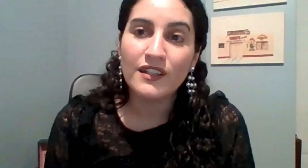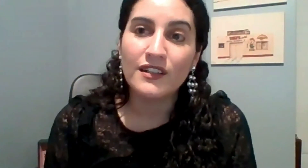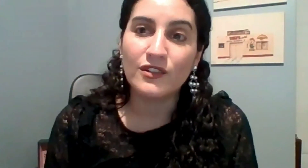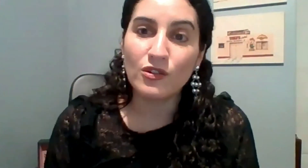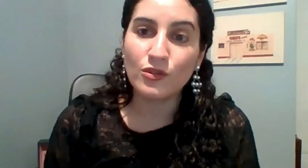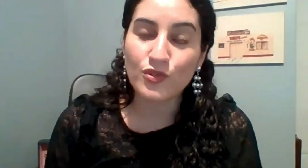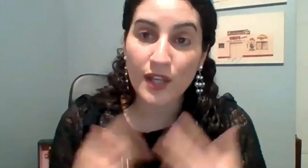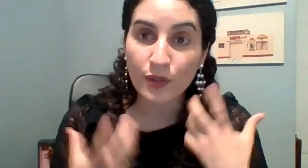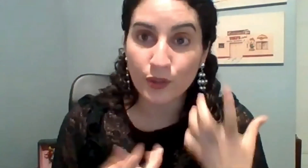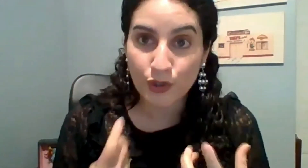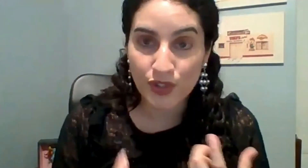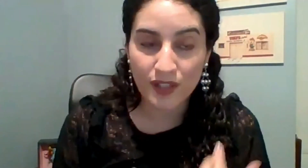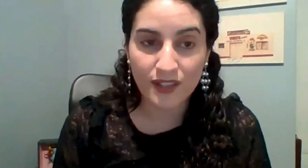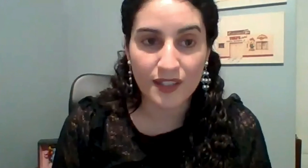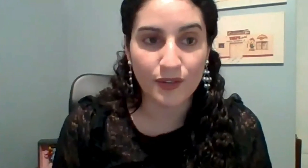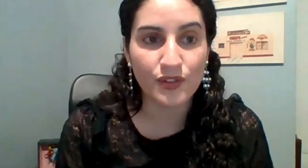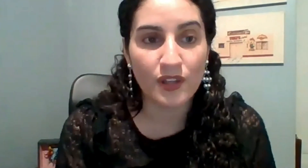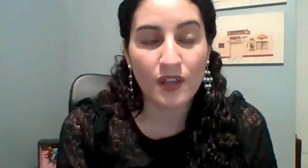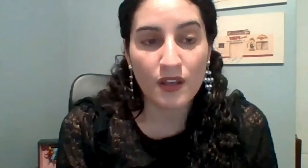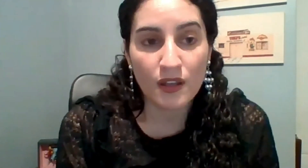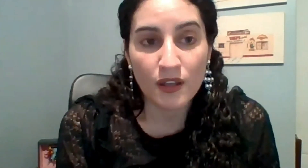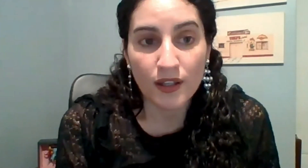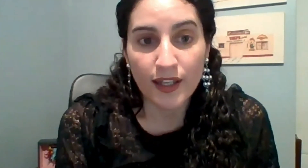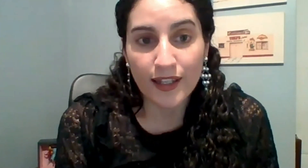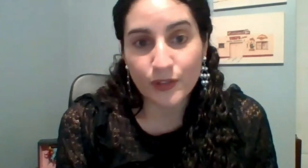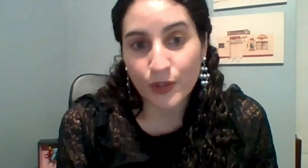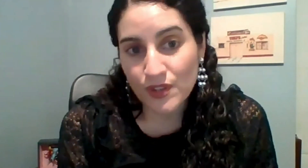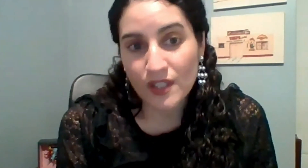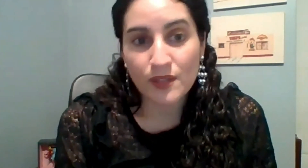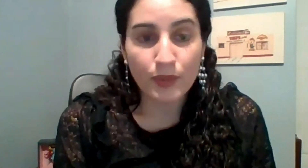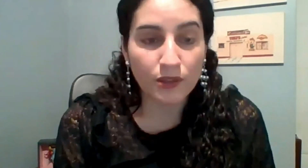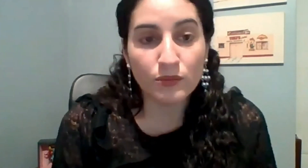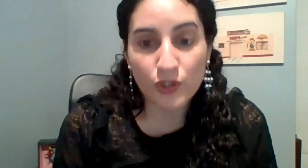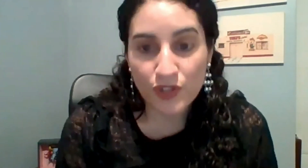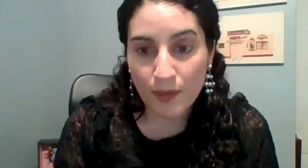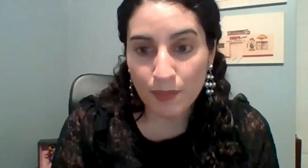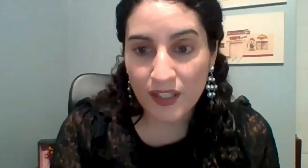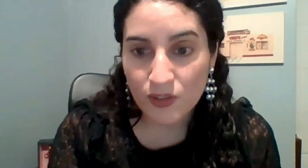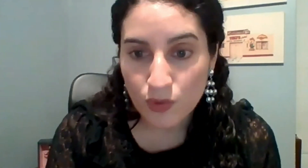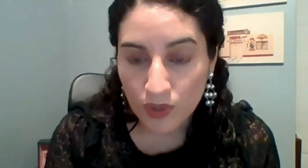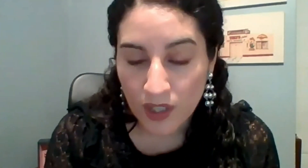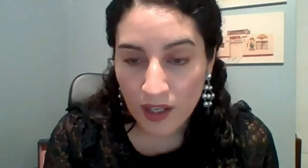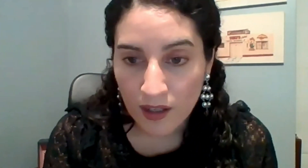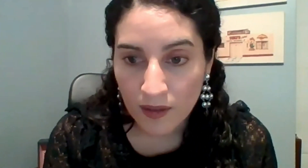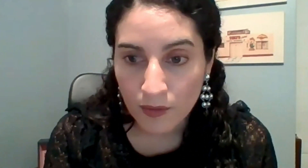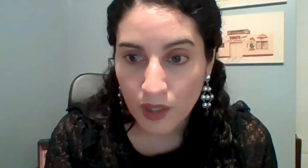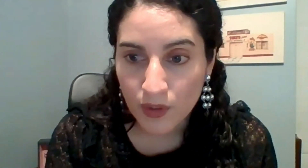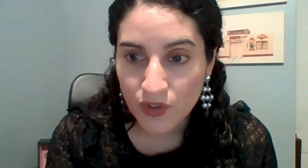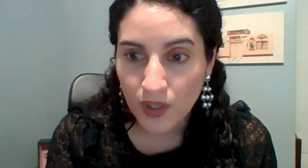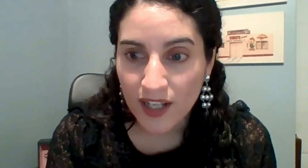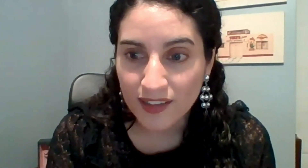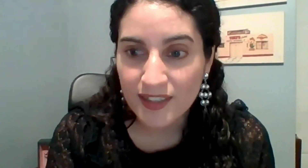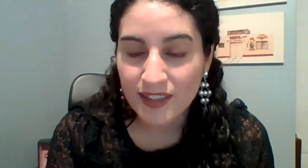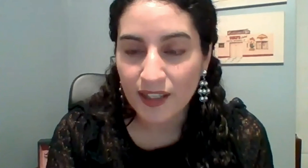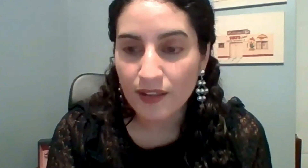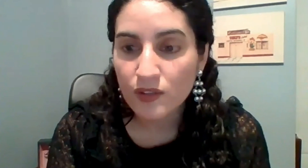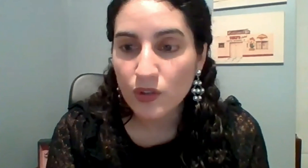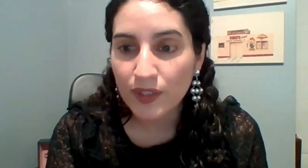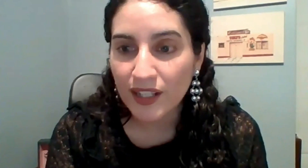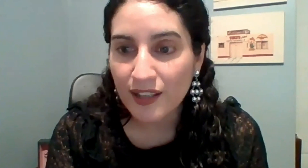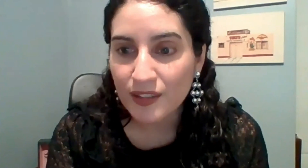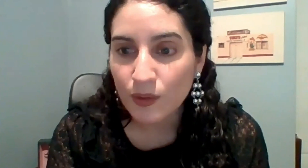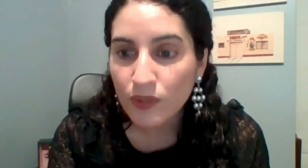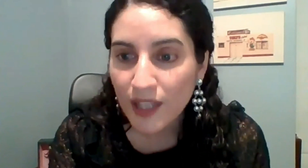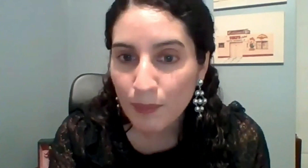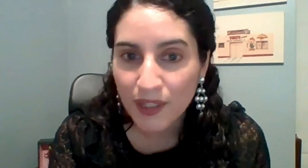algo, ¿no? O usar otros sentidos. Entonces, bueno, no siempre es una cuestión artística.